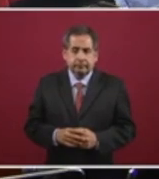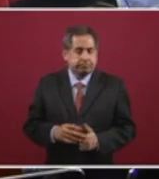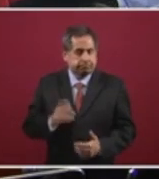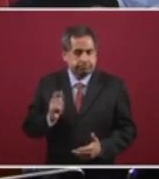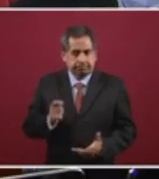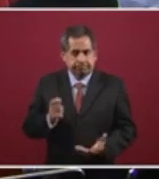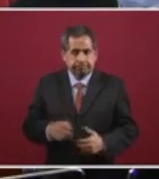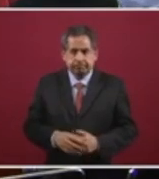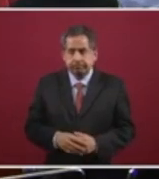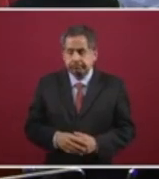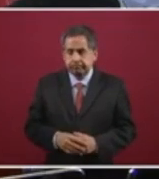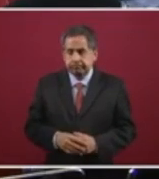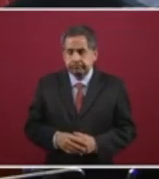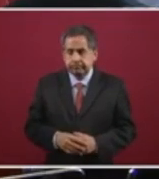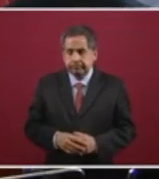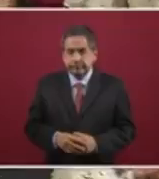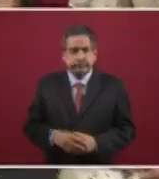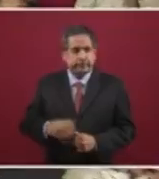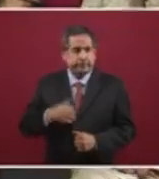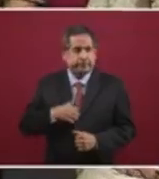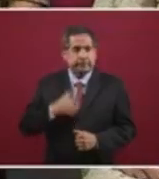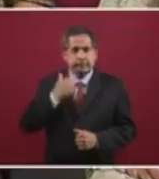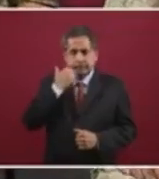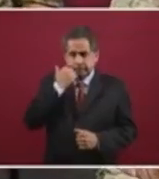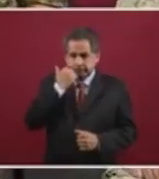un reto. Queremos